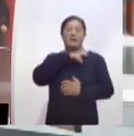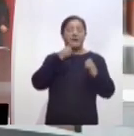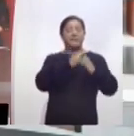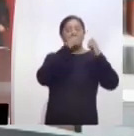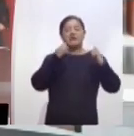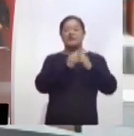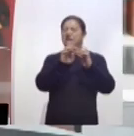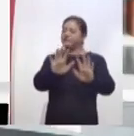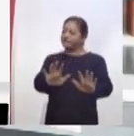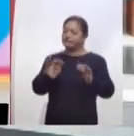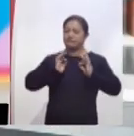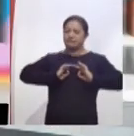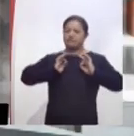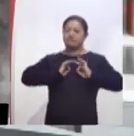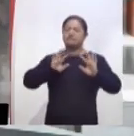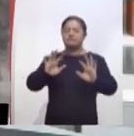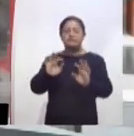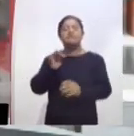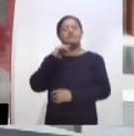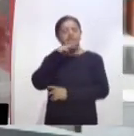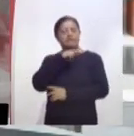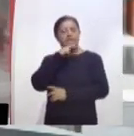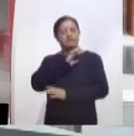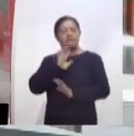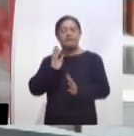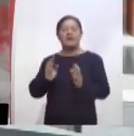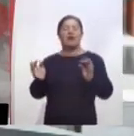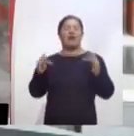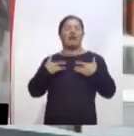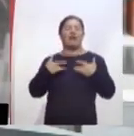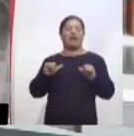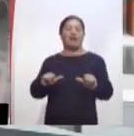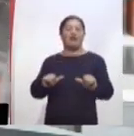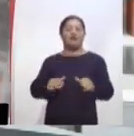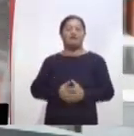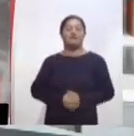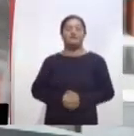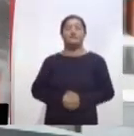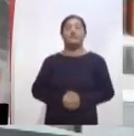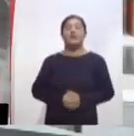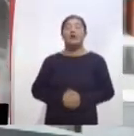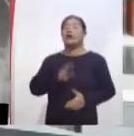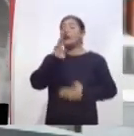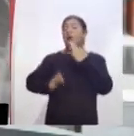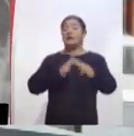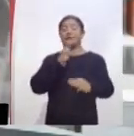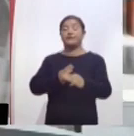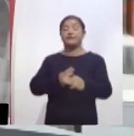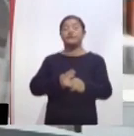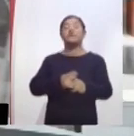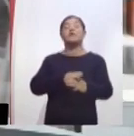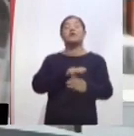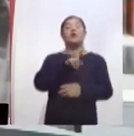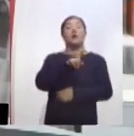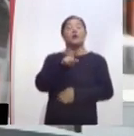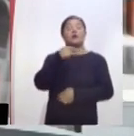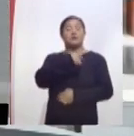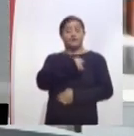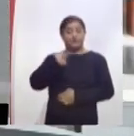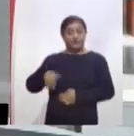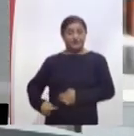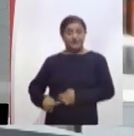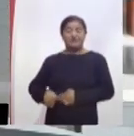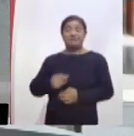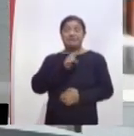presidente López Obrador. Y en el mundo, Wuhan teme regresar a las calles tras